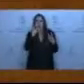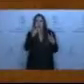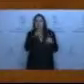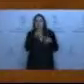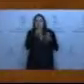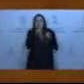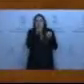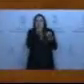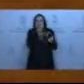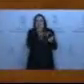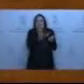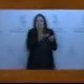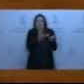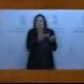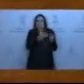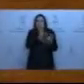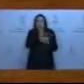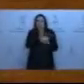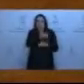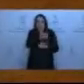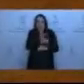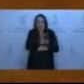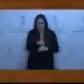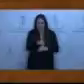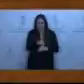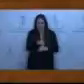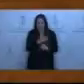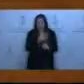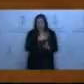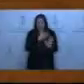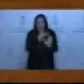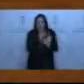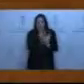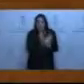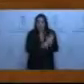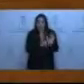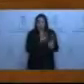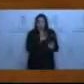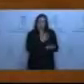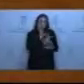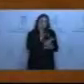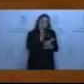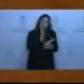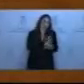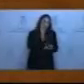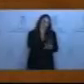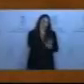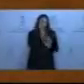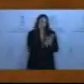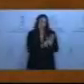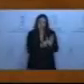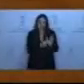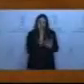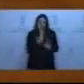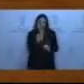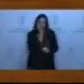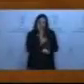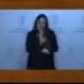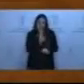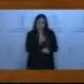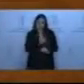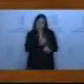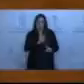cuentas. Y bueno, a mí los datos, señora consejera, tampoco me parecen ninguna maravilla, ¿no? Hay 5 entidades que no